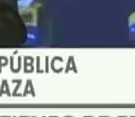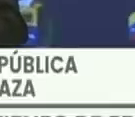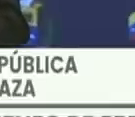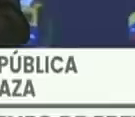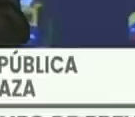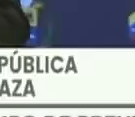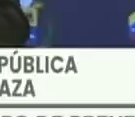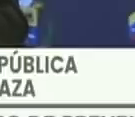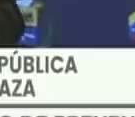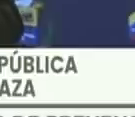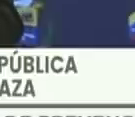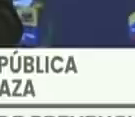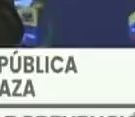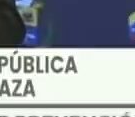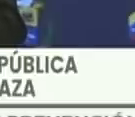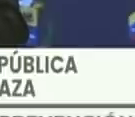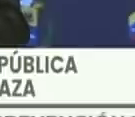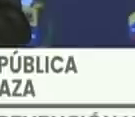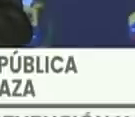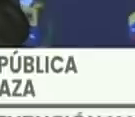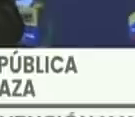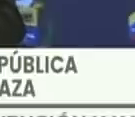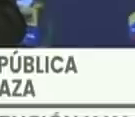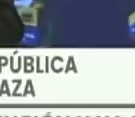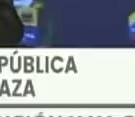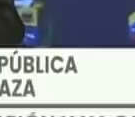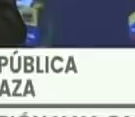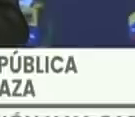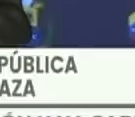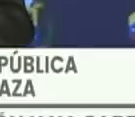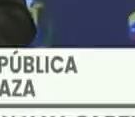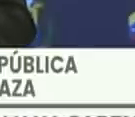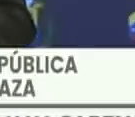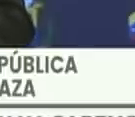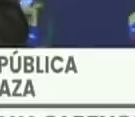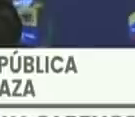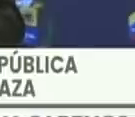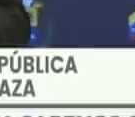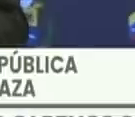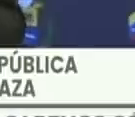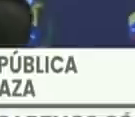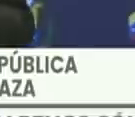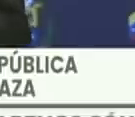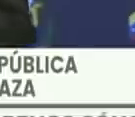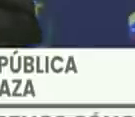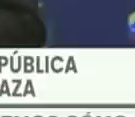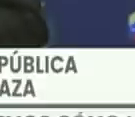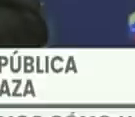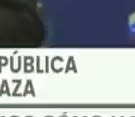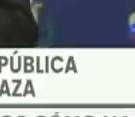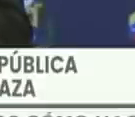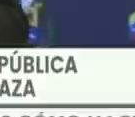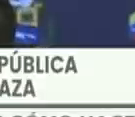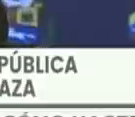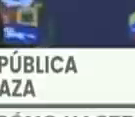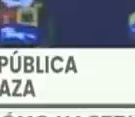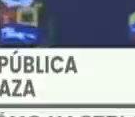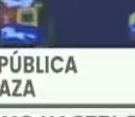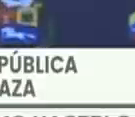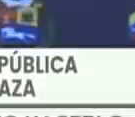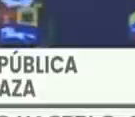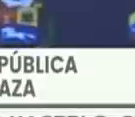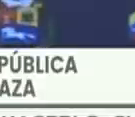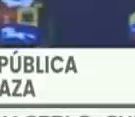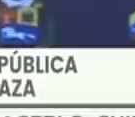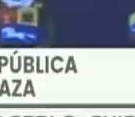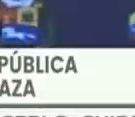problemáticas, de vicios, de crímenes. Y nos corresponde a nosotros compartir con ellos